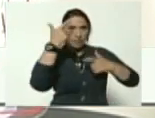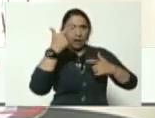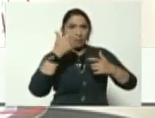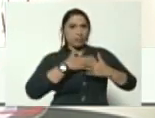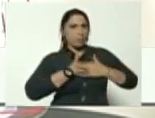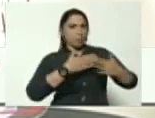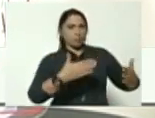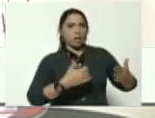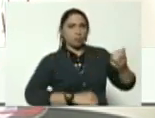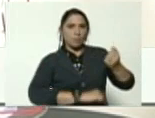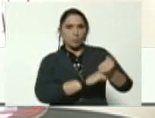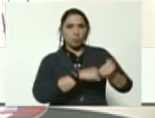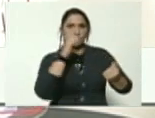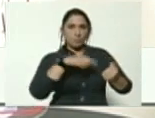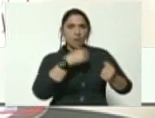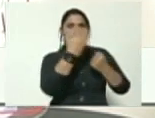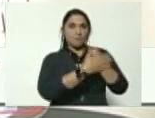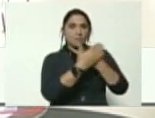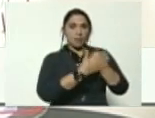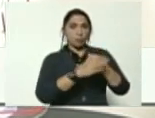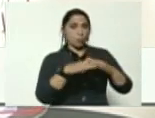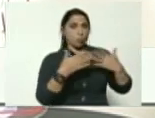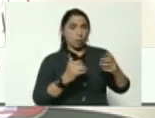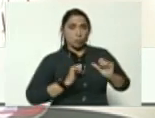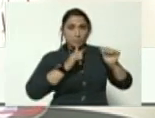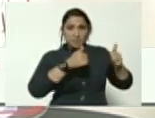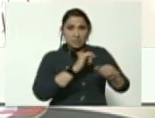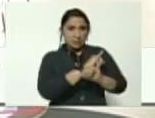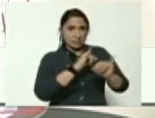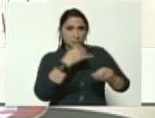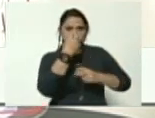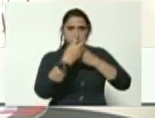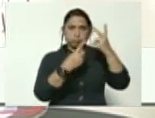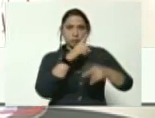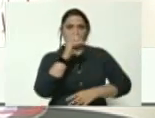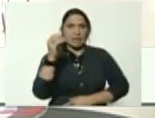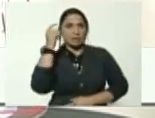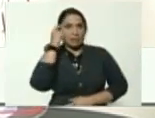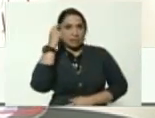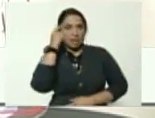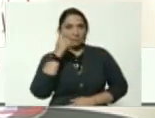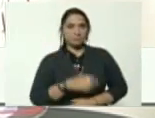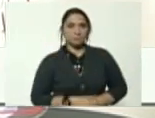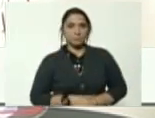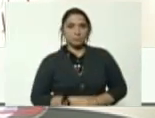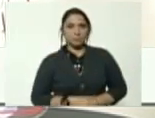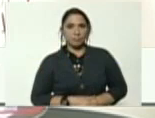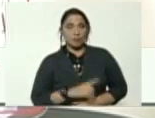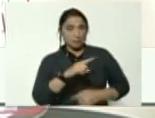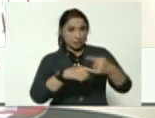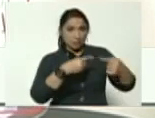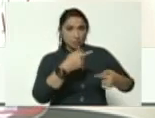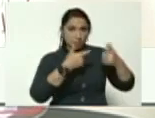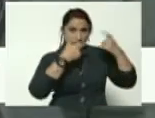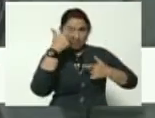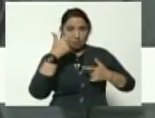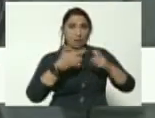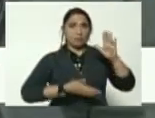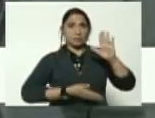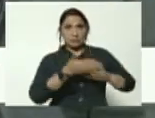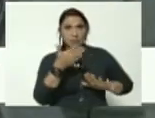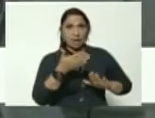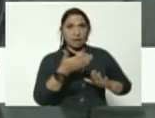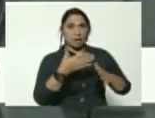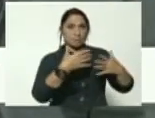afecto. En el momento que inicia la gira de los 100 días, que es poco después de que el comandante sale de Caracas, va